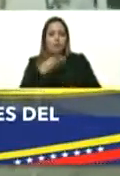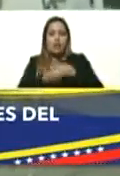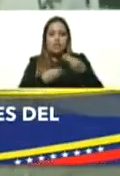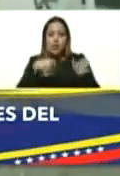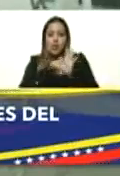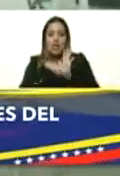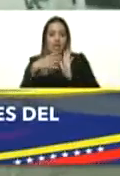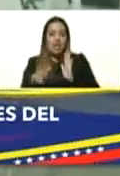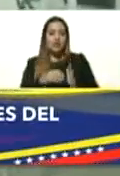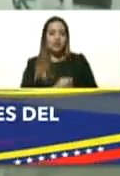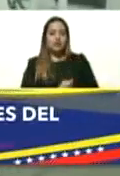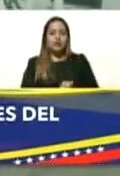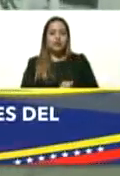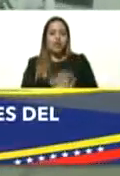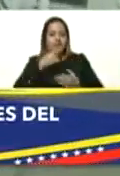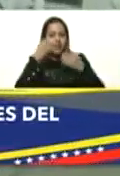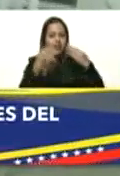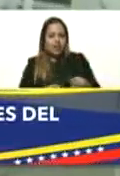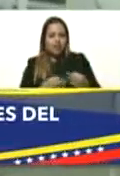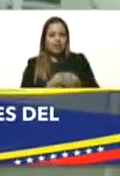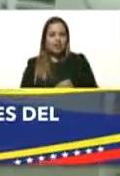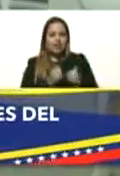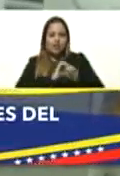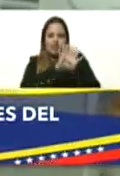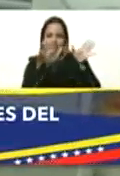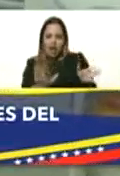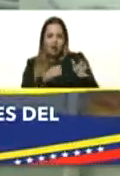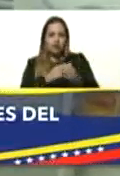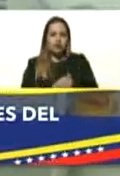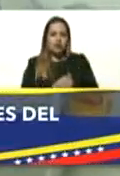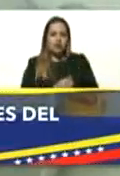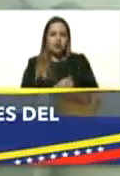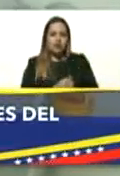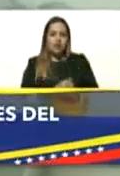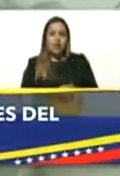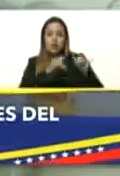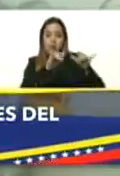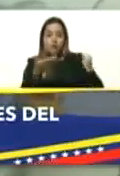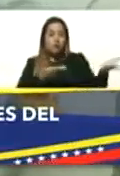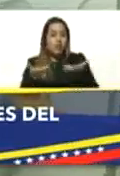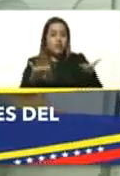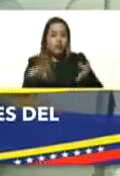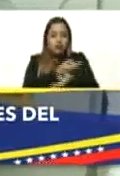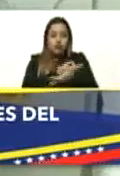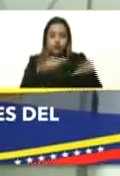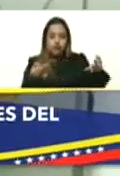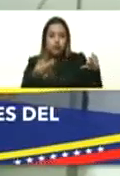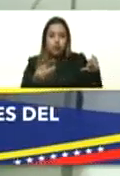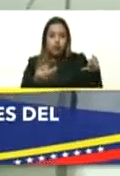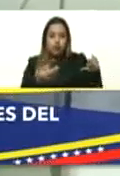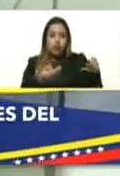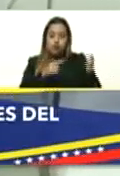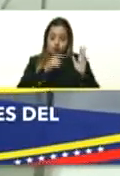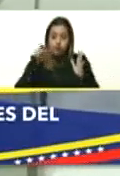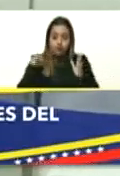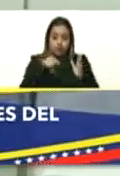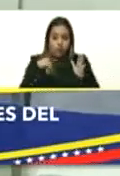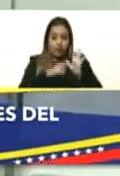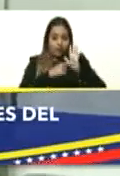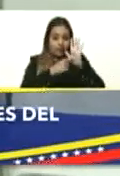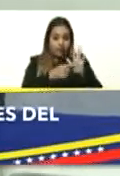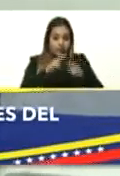derecho real, concreto y con ello un servicio de calidad, como usted lo ha visto